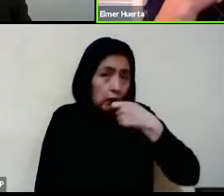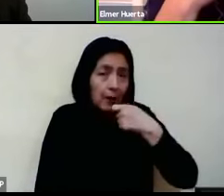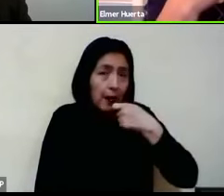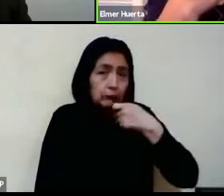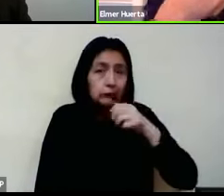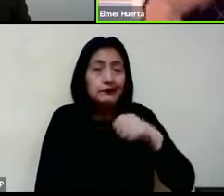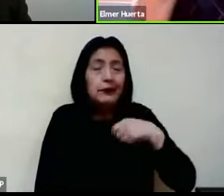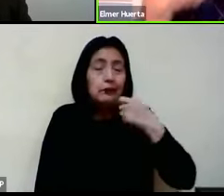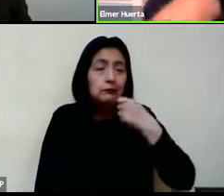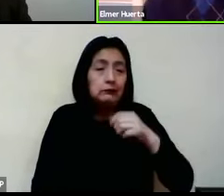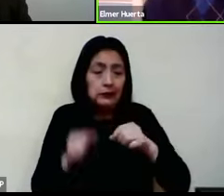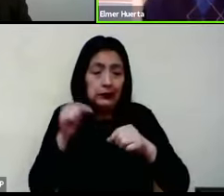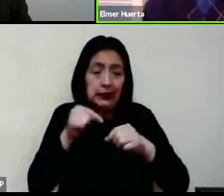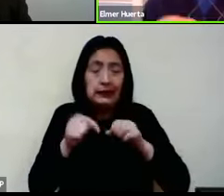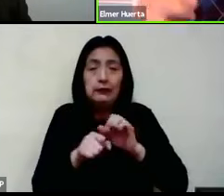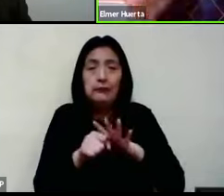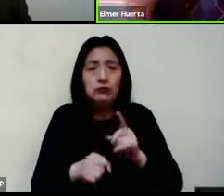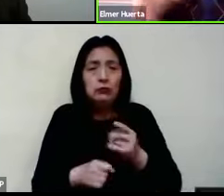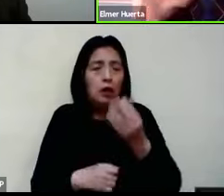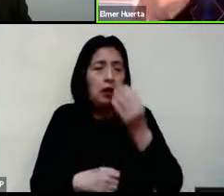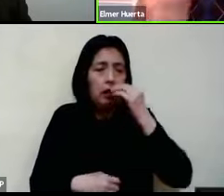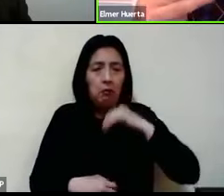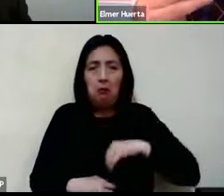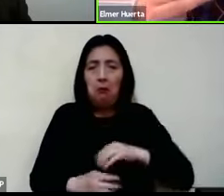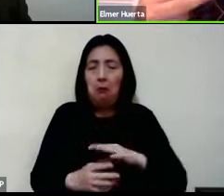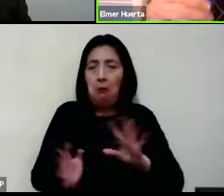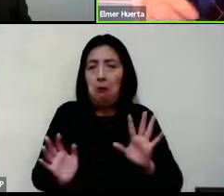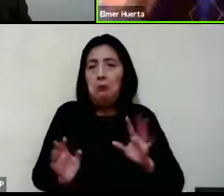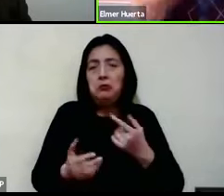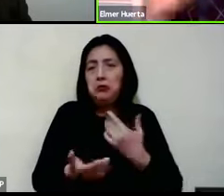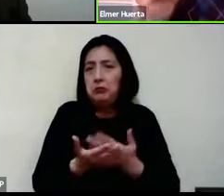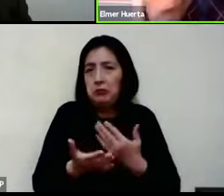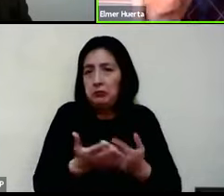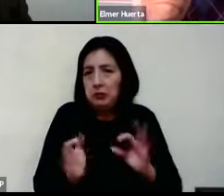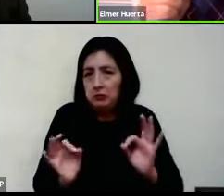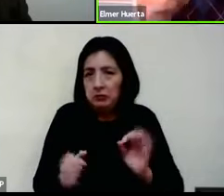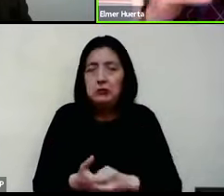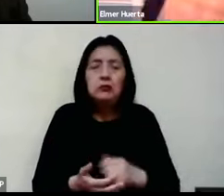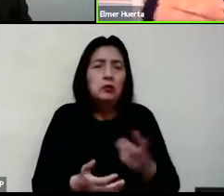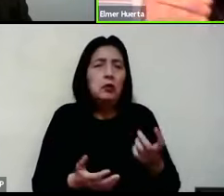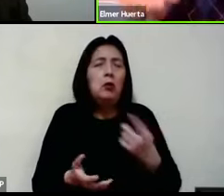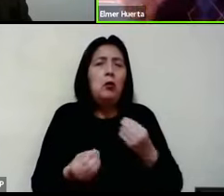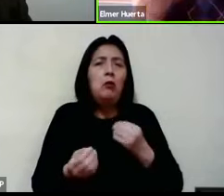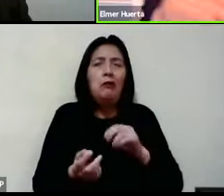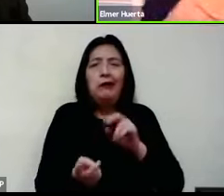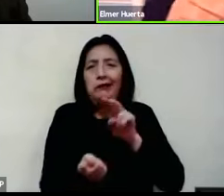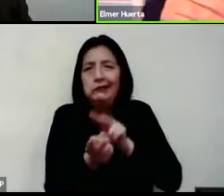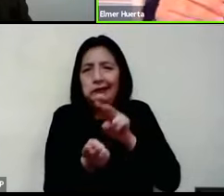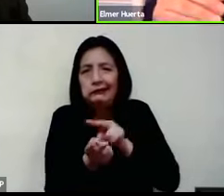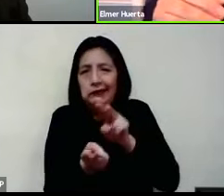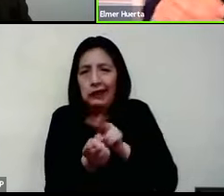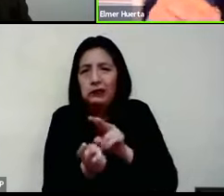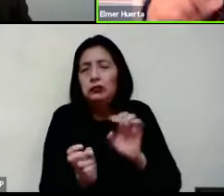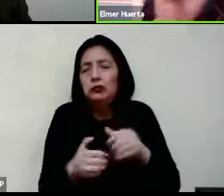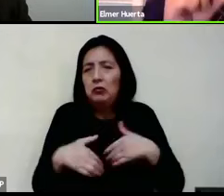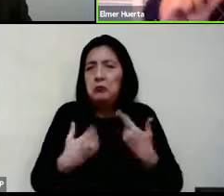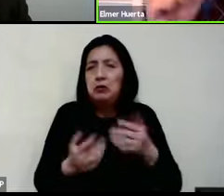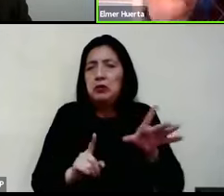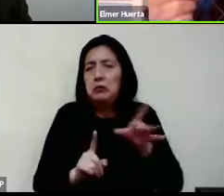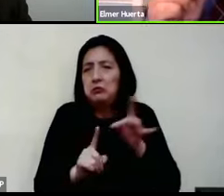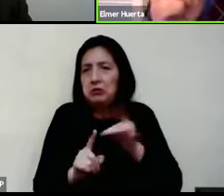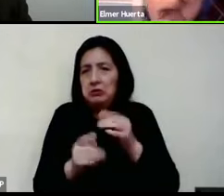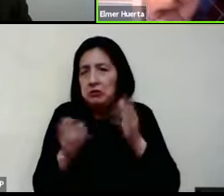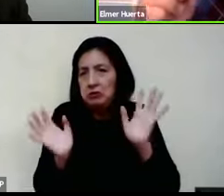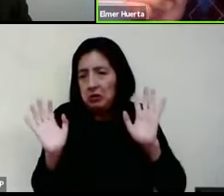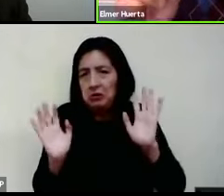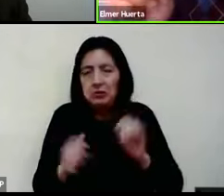comida contaminada, no me voy a contagiar. Tampoco está demostrado que las relaciones sexuales puedan contagiar este virus, a pesar